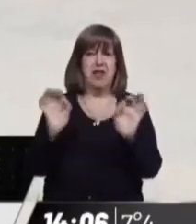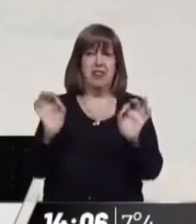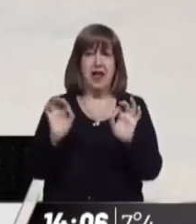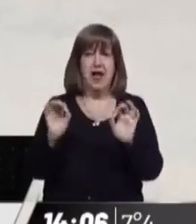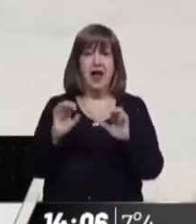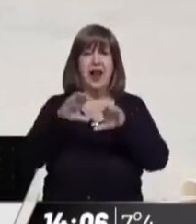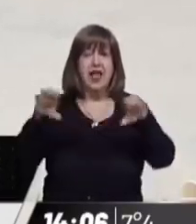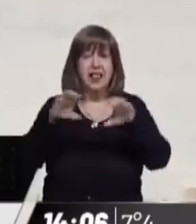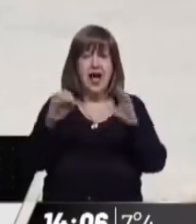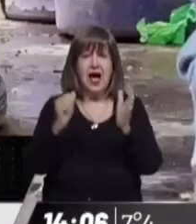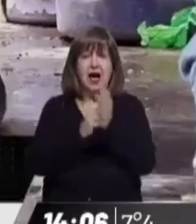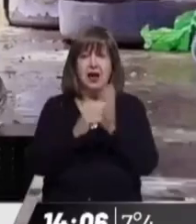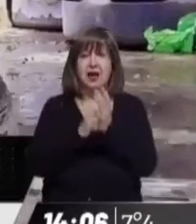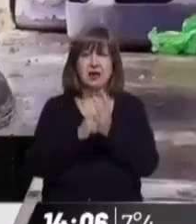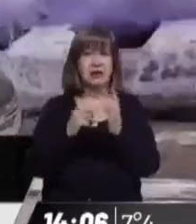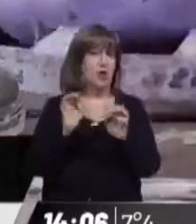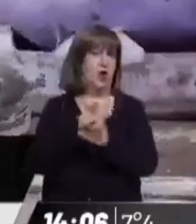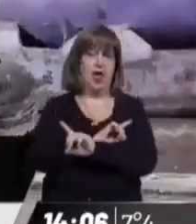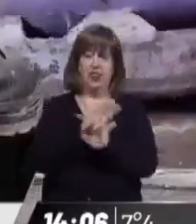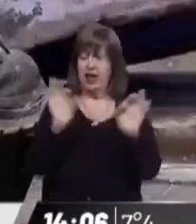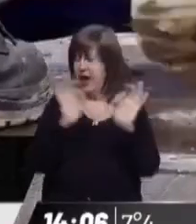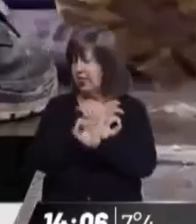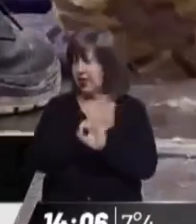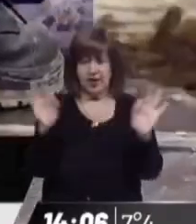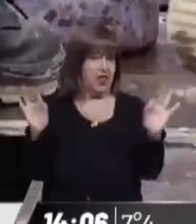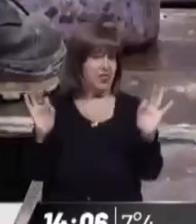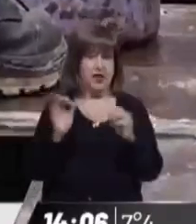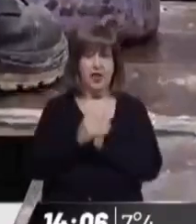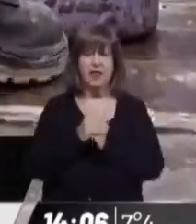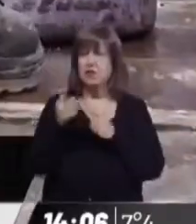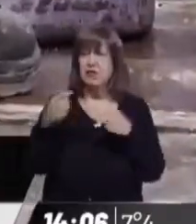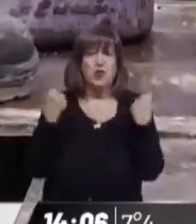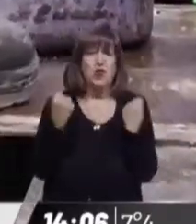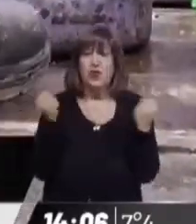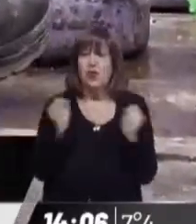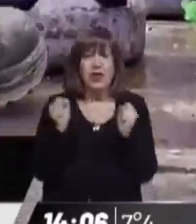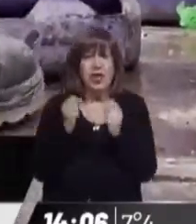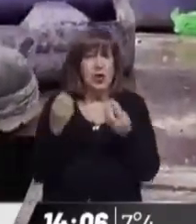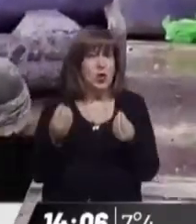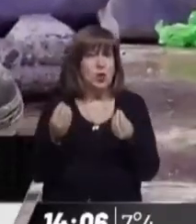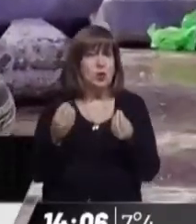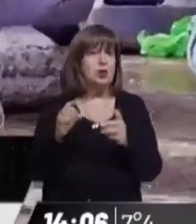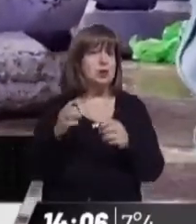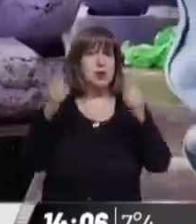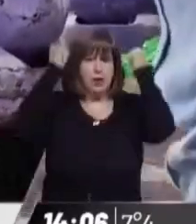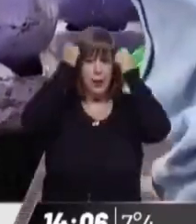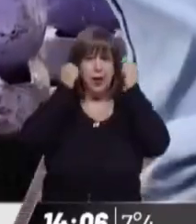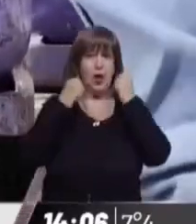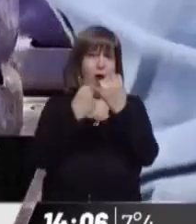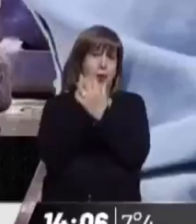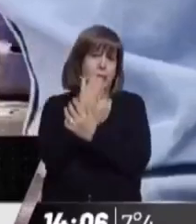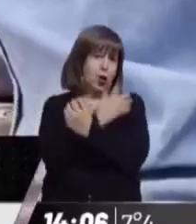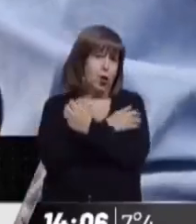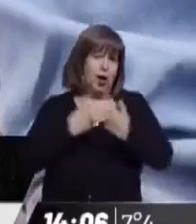leña? No, no tengo nada ahora puesto. ¿Y el frío cómo hace? Hay que abrigarse, mija. ¿Qué voy a